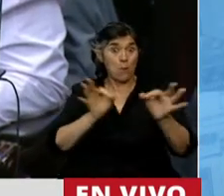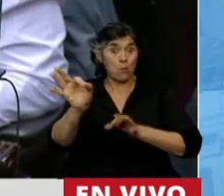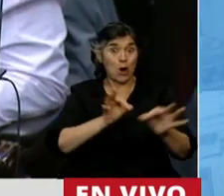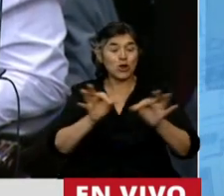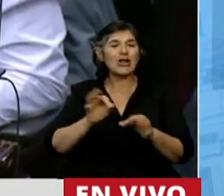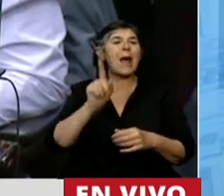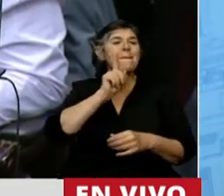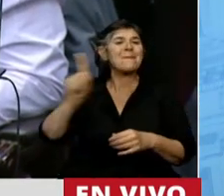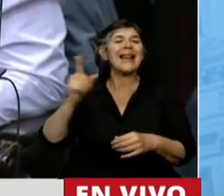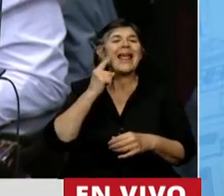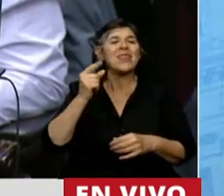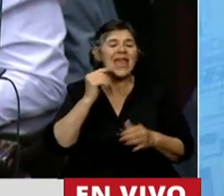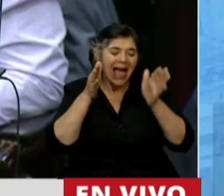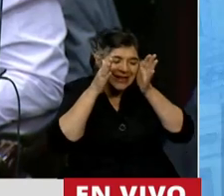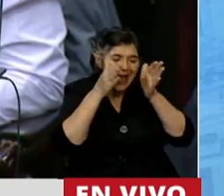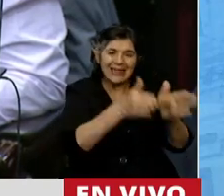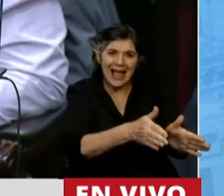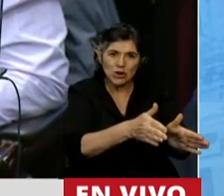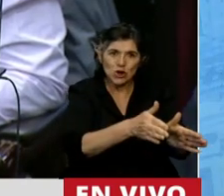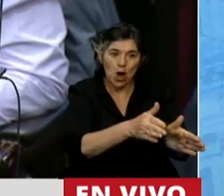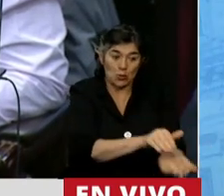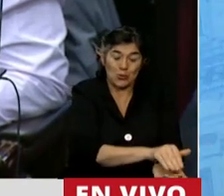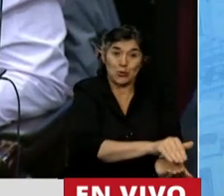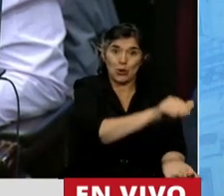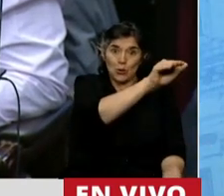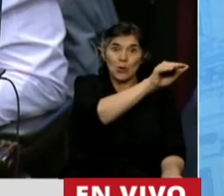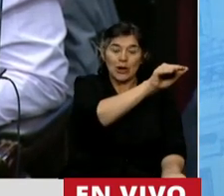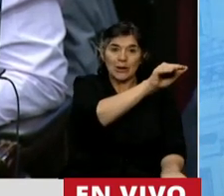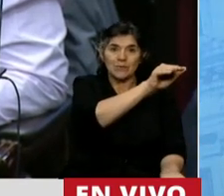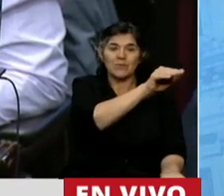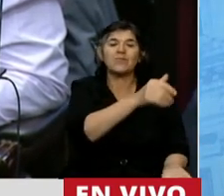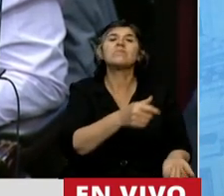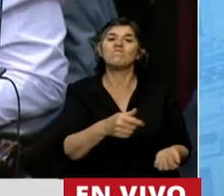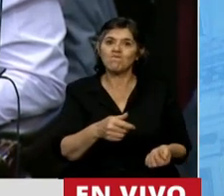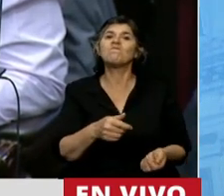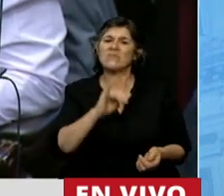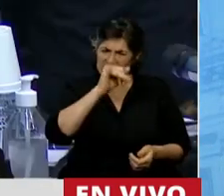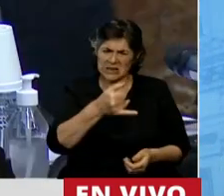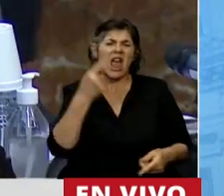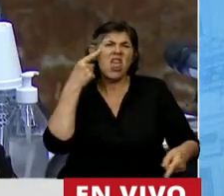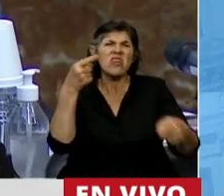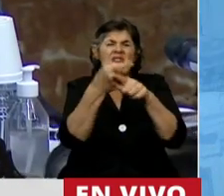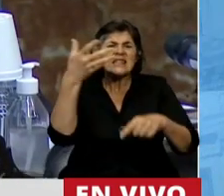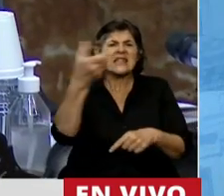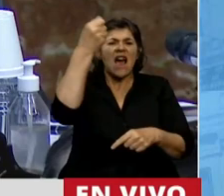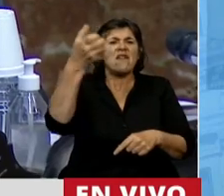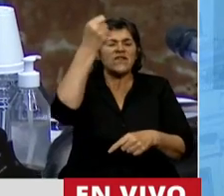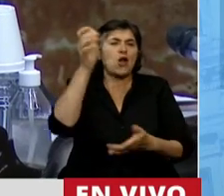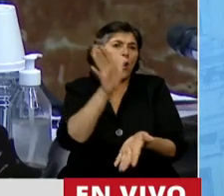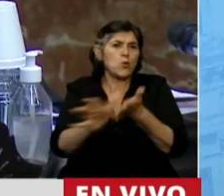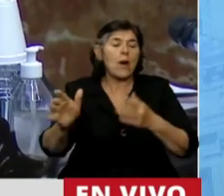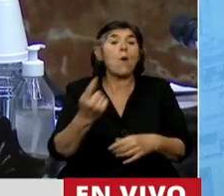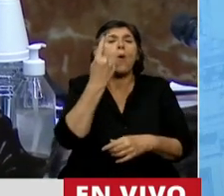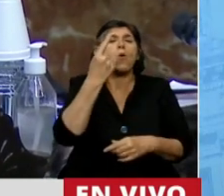mil días de la atención y el cuidado de la infancia nos permite nuevos retos y nuevos desafíos una que es